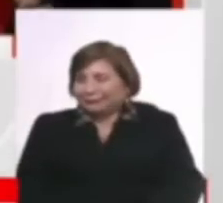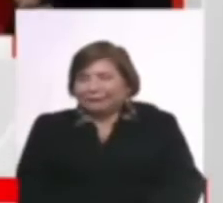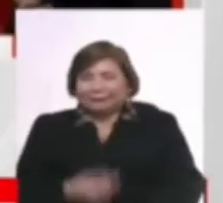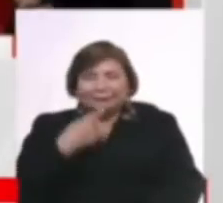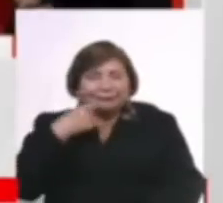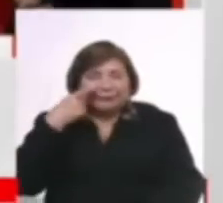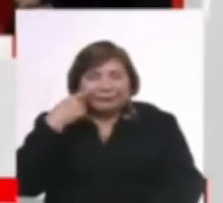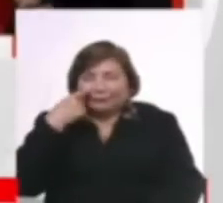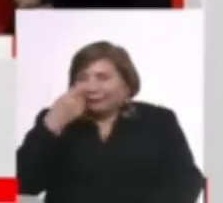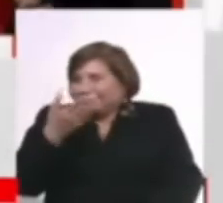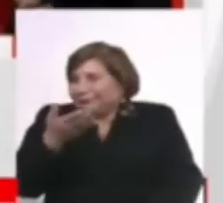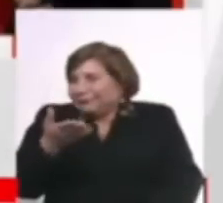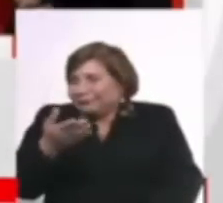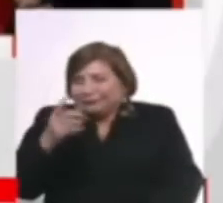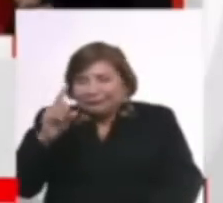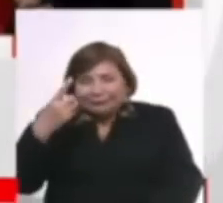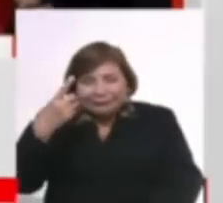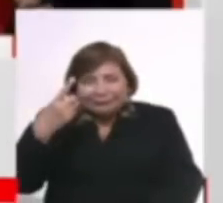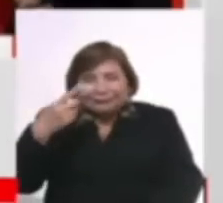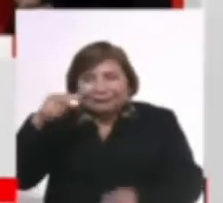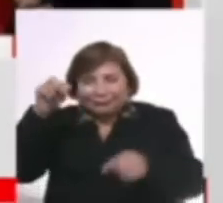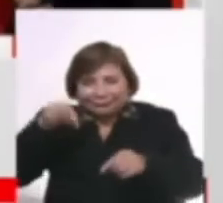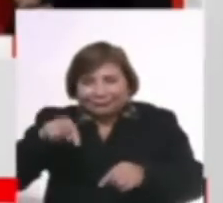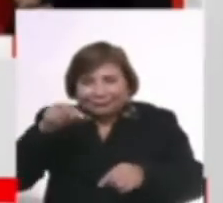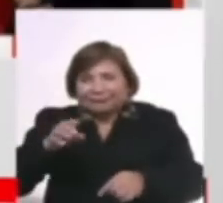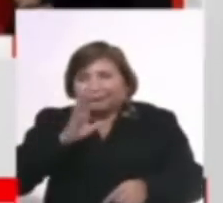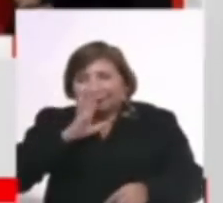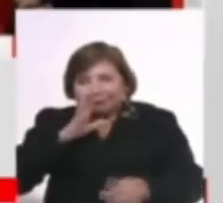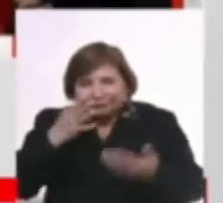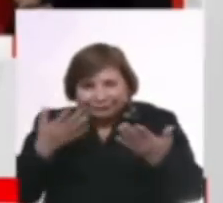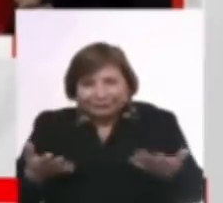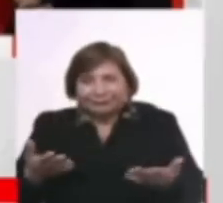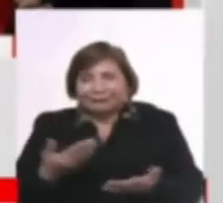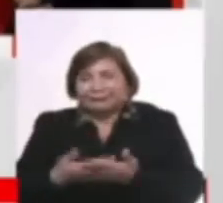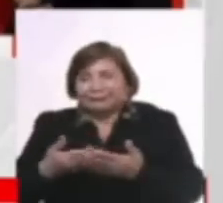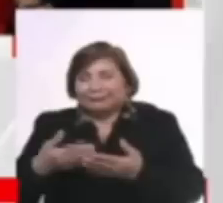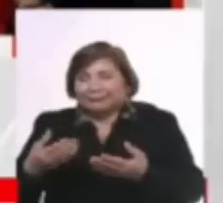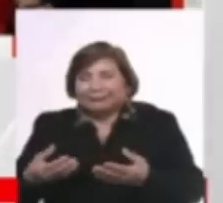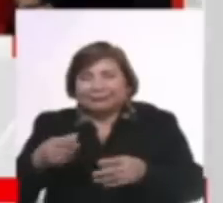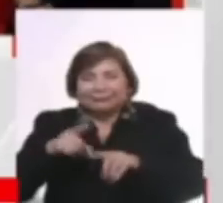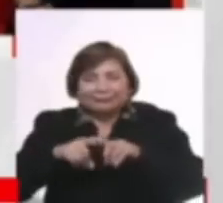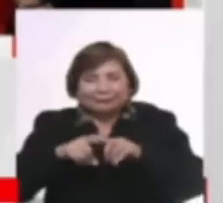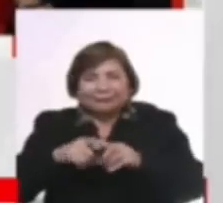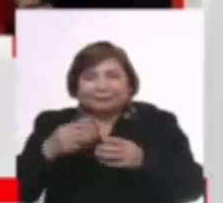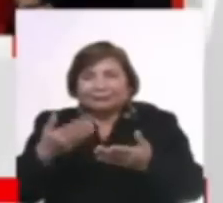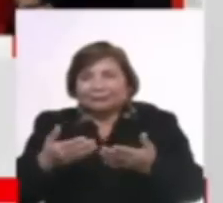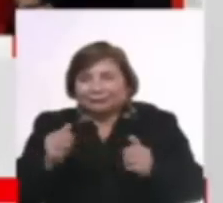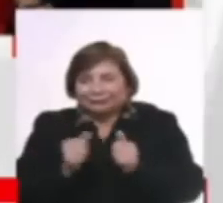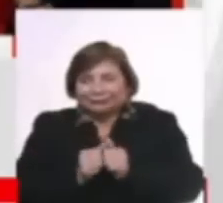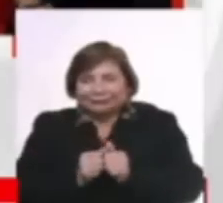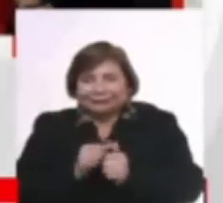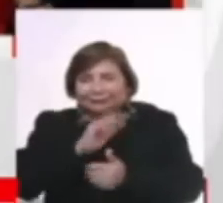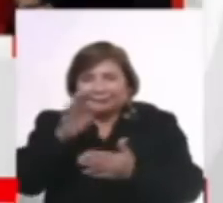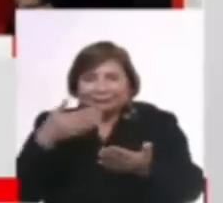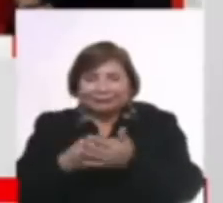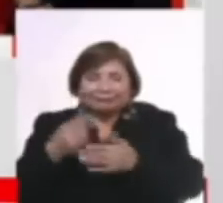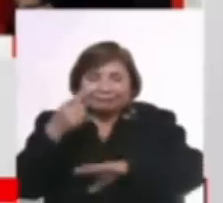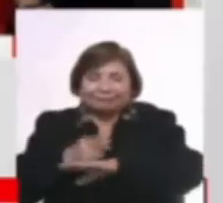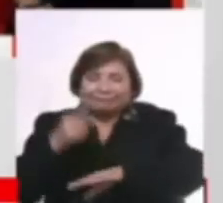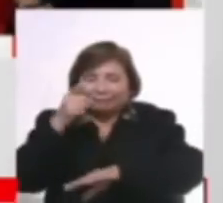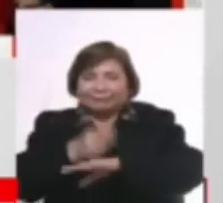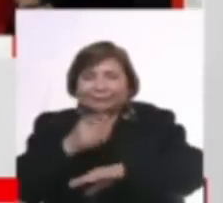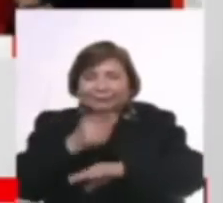Este señor, yo creo que primero tiene que estar acá arreglando las cuentas pendientes que tiene con todas las